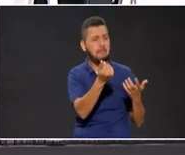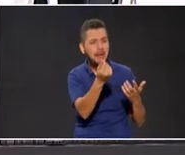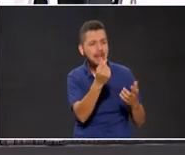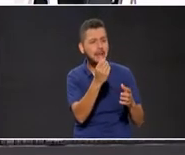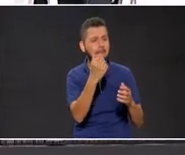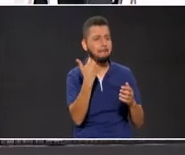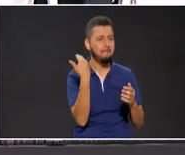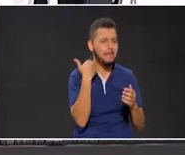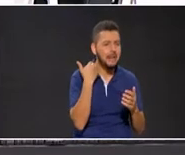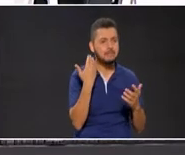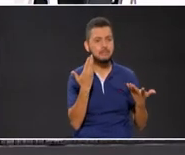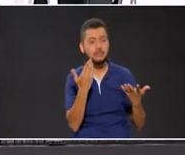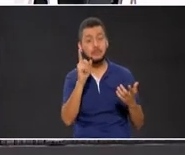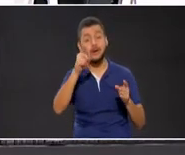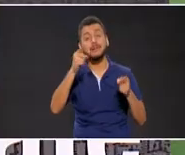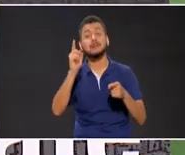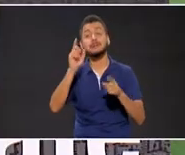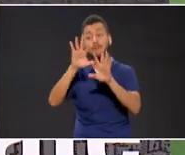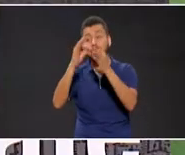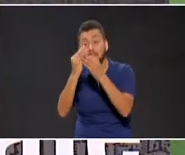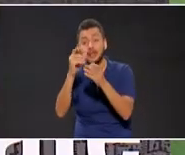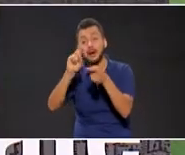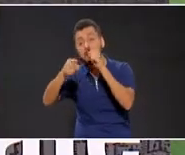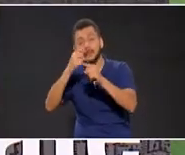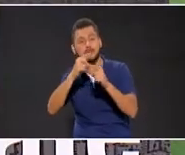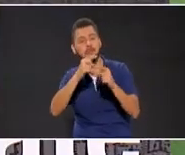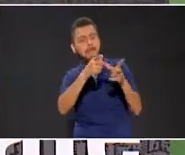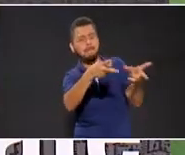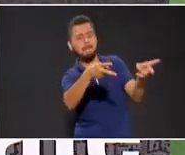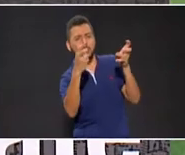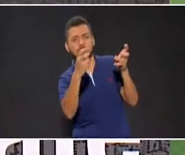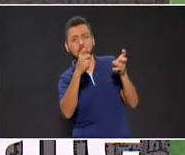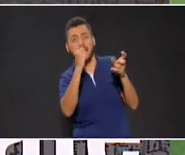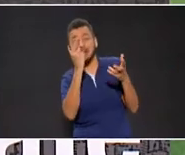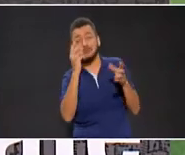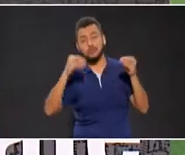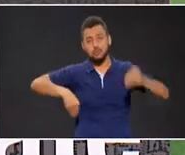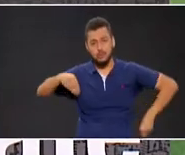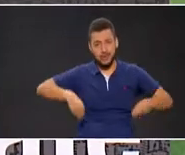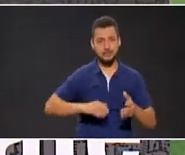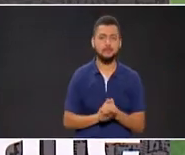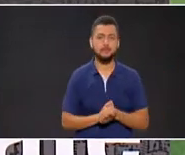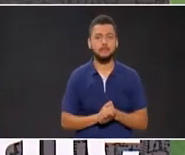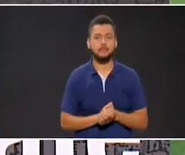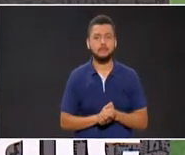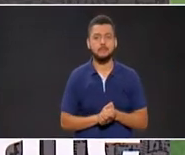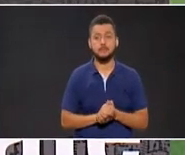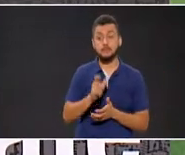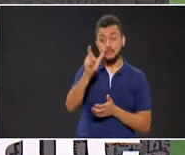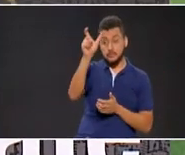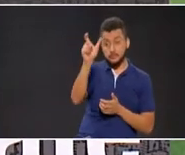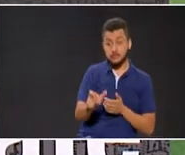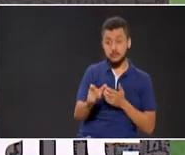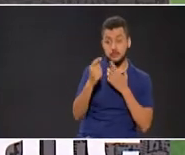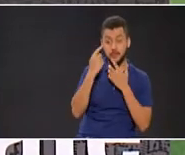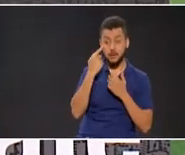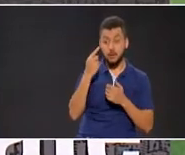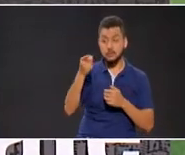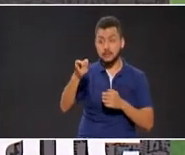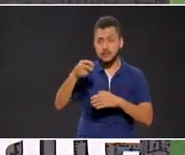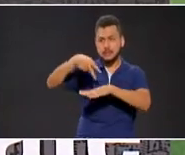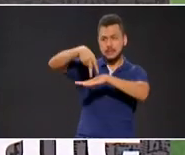víctimas en muchas oportunidades candidato luis fernando muñoz la misma pregunta para usted' y mucho creo que desde donde lo veo hay una estabilidad que no